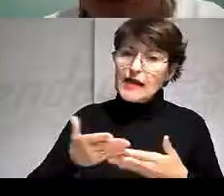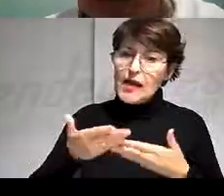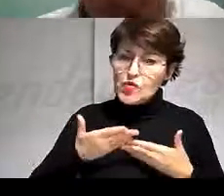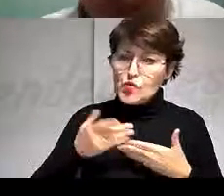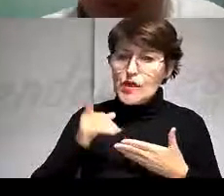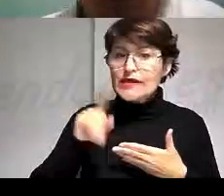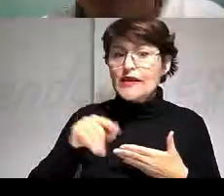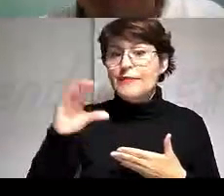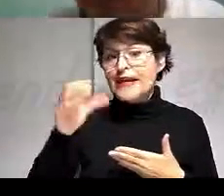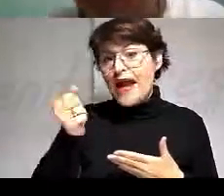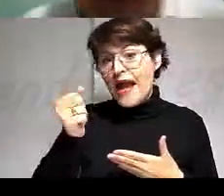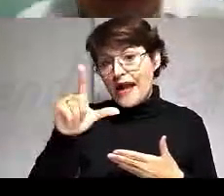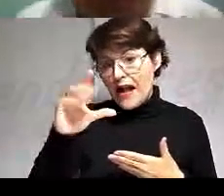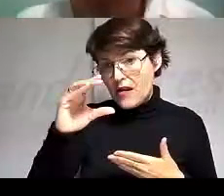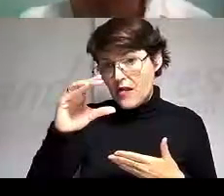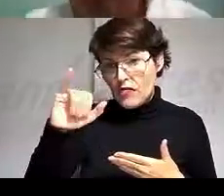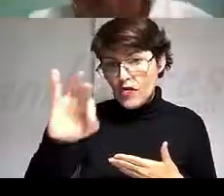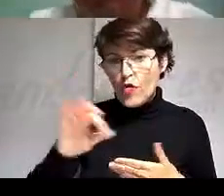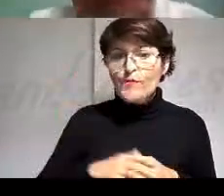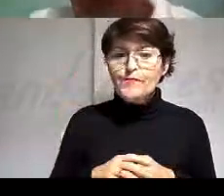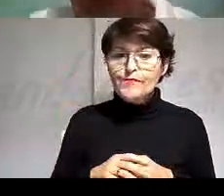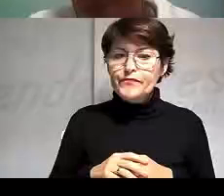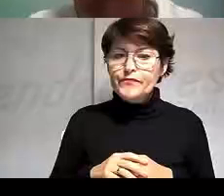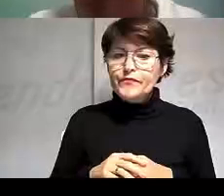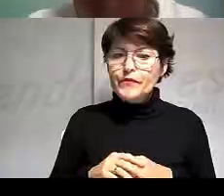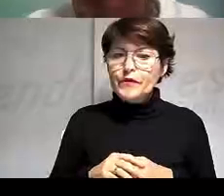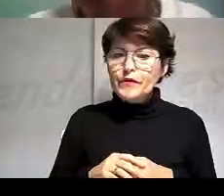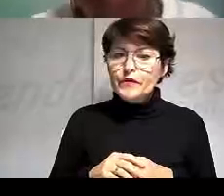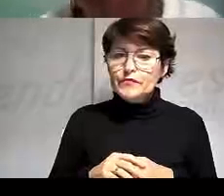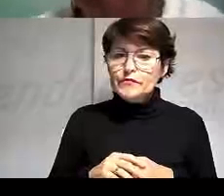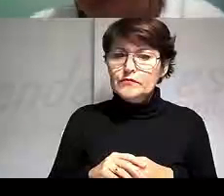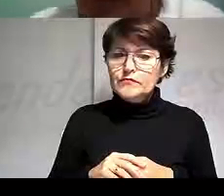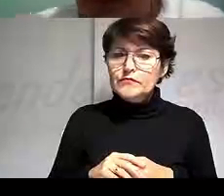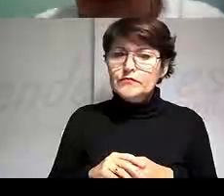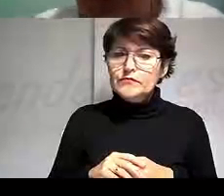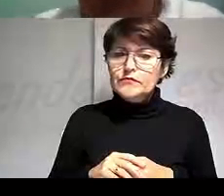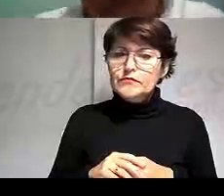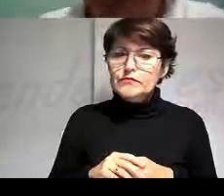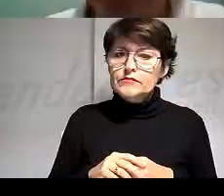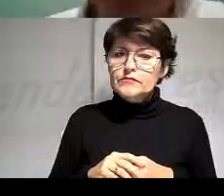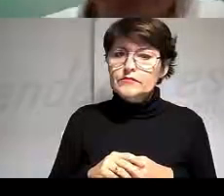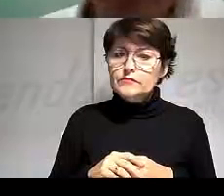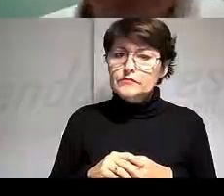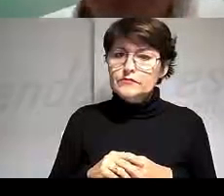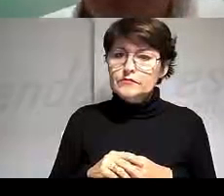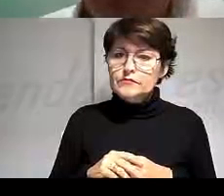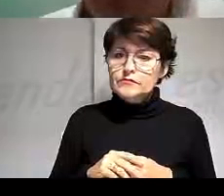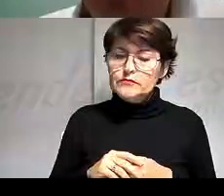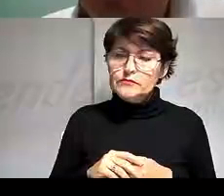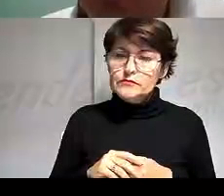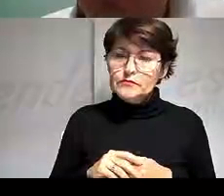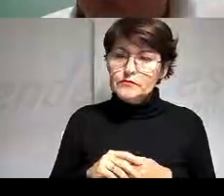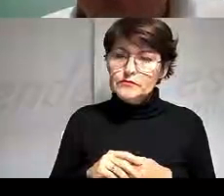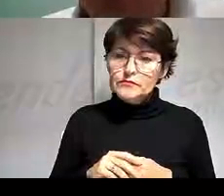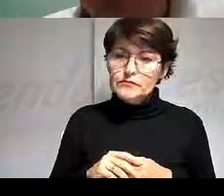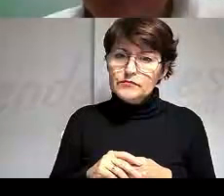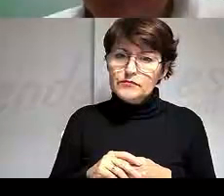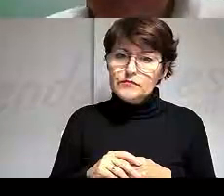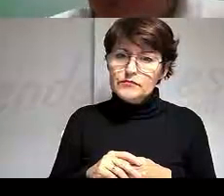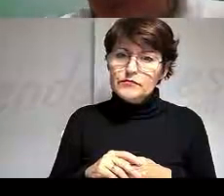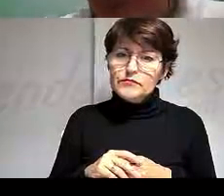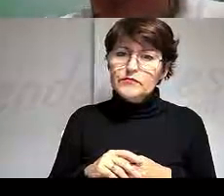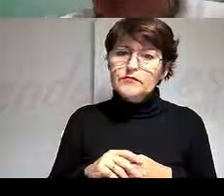en este caso, en esta fase. Calcio seguramente ya tenemos de las fases anteriores, de haber consumido los otros dos productos,